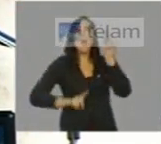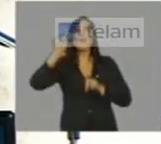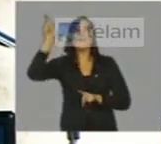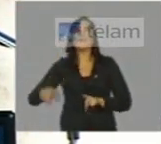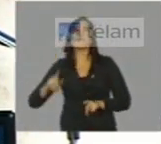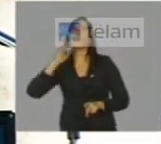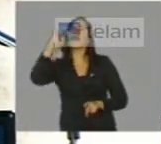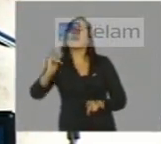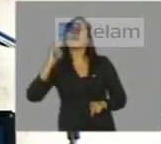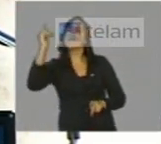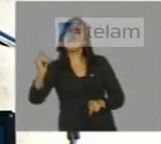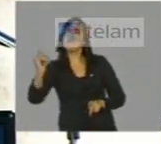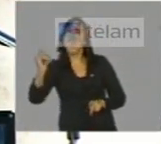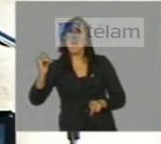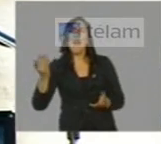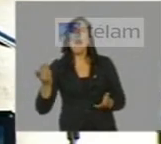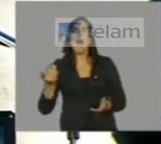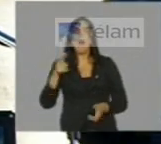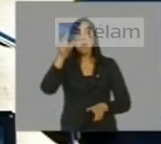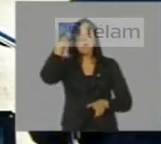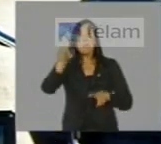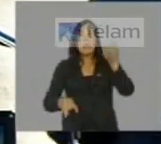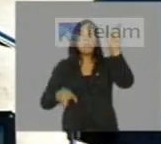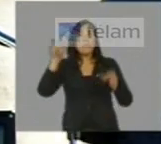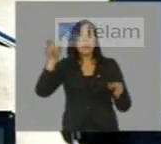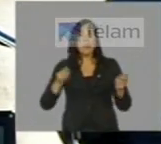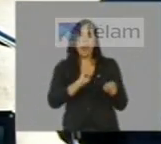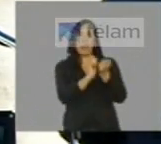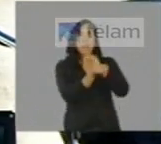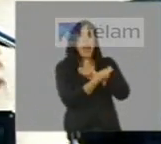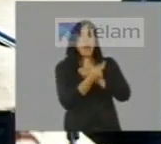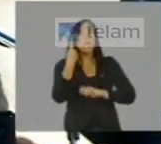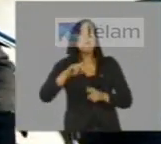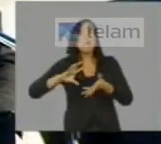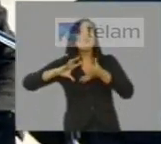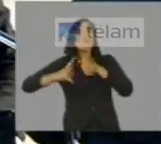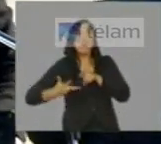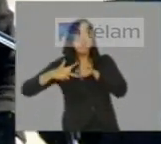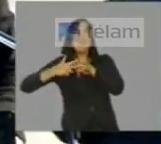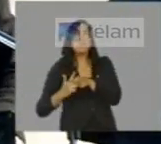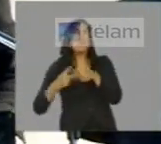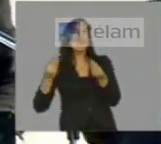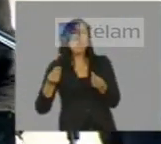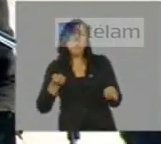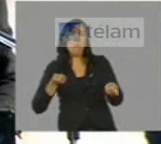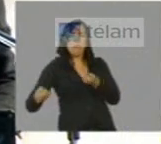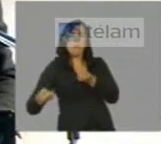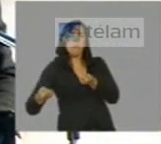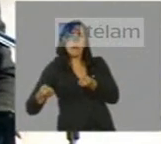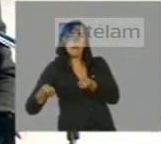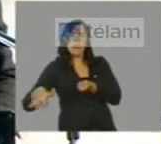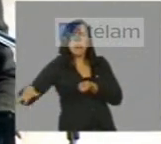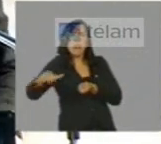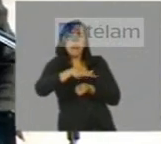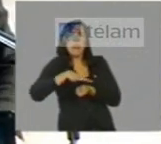los personajes pueden cambiar, pero las metodologías y fundamentalmente aquellos que